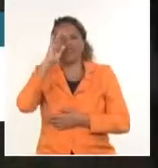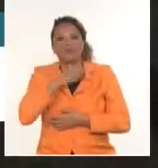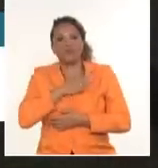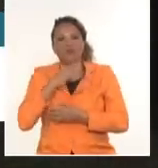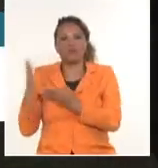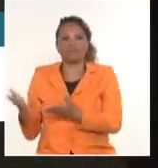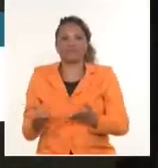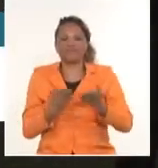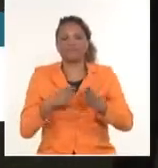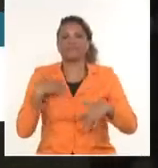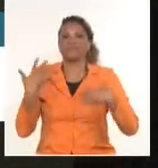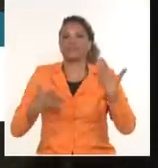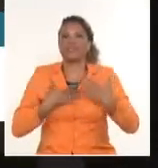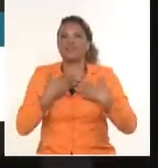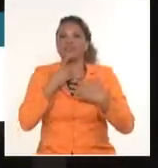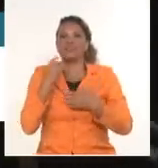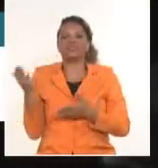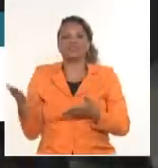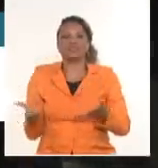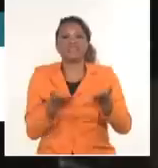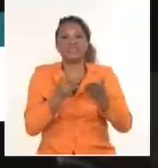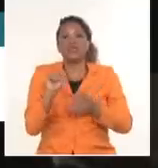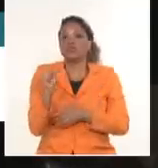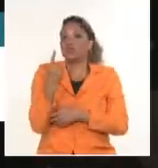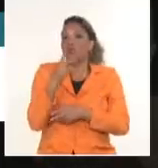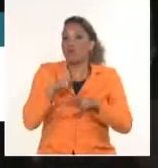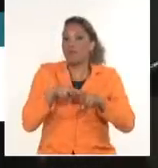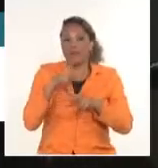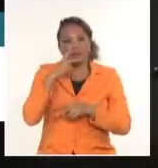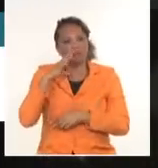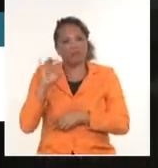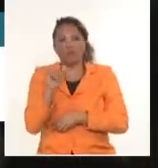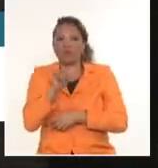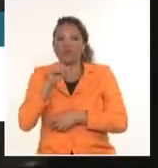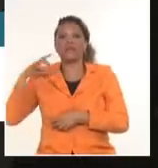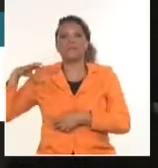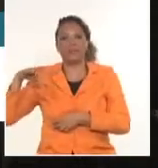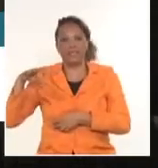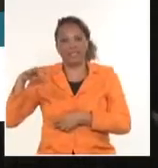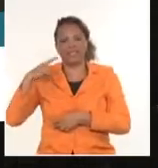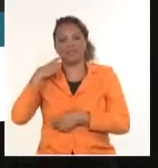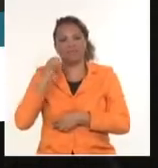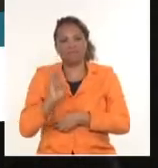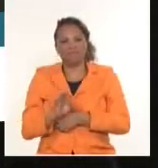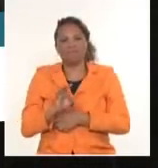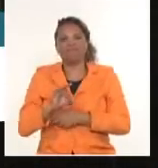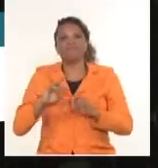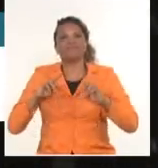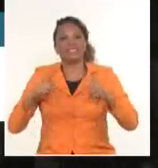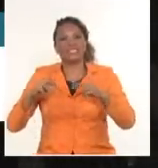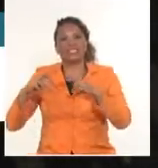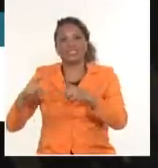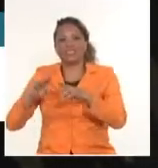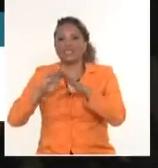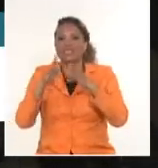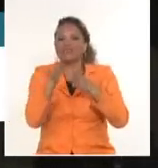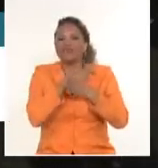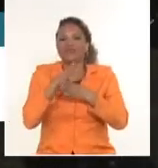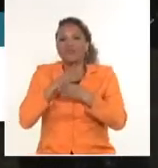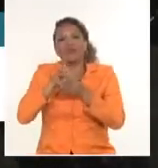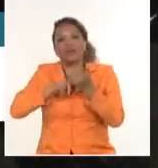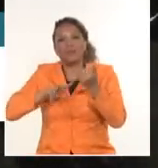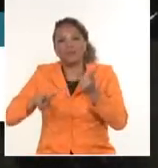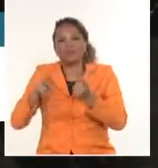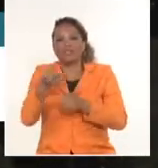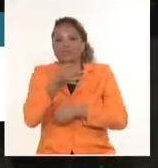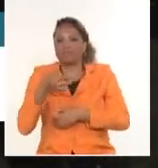que disfrutará no solamente en La Habana, sino también en Pinar del Río, y desde luego se replicará en muchísimos